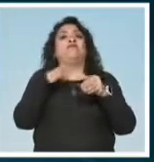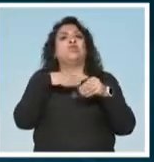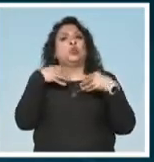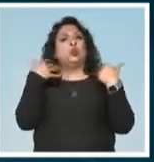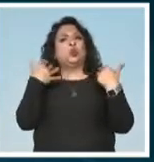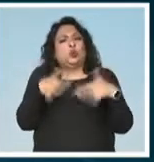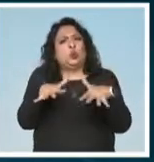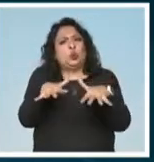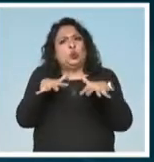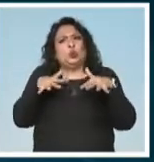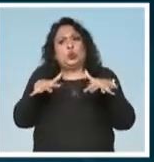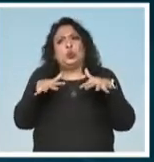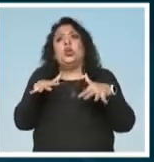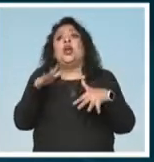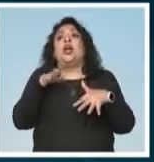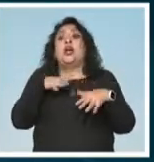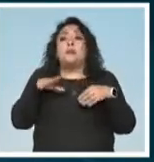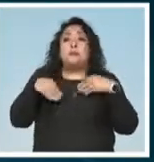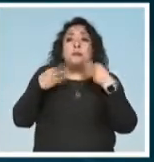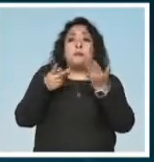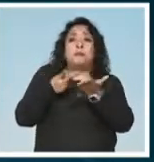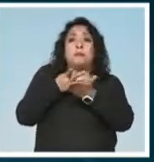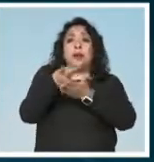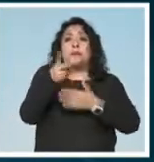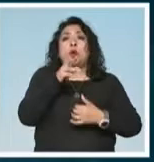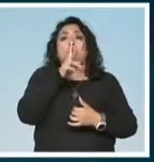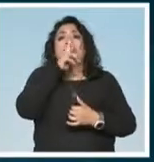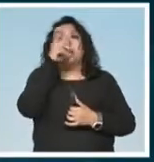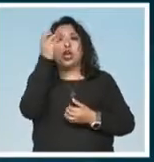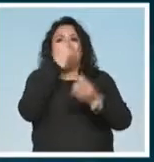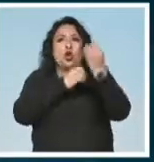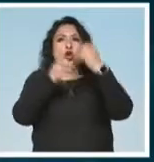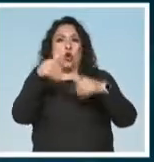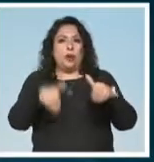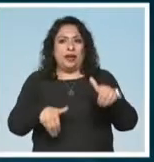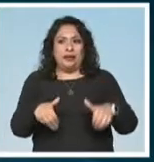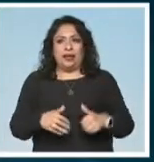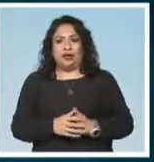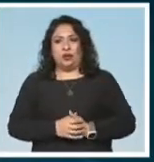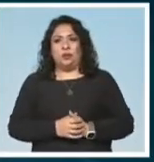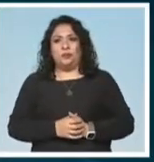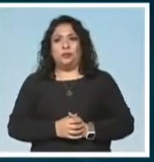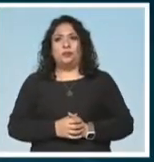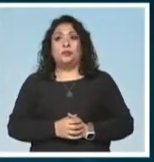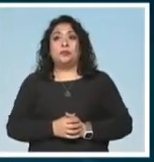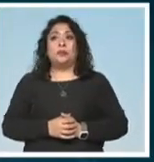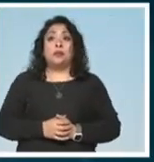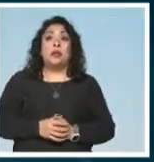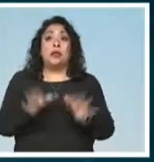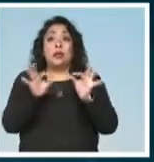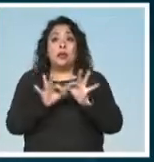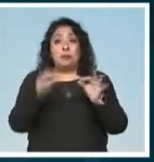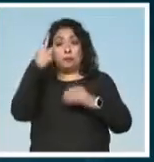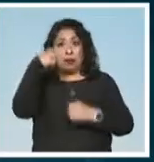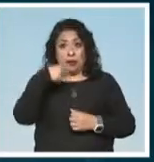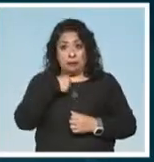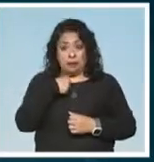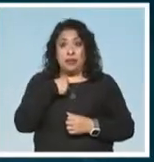velada espectacular con la obtención del premio a Mejor Obra de Teatro. Es importante para mí